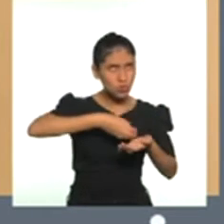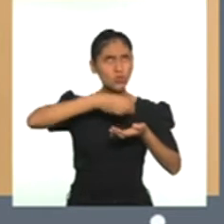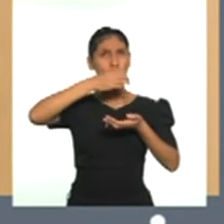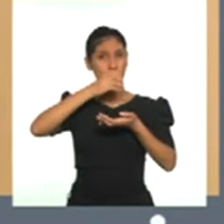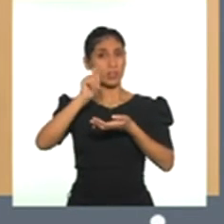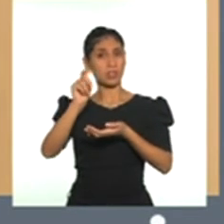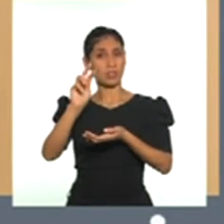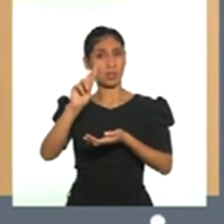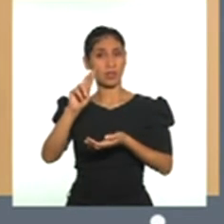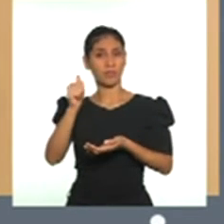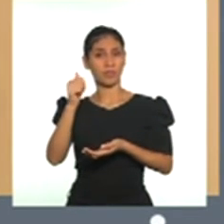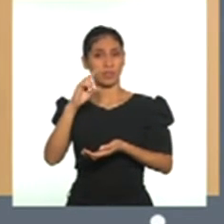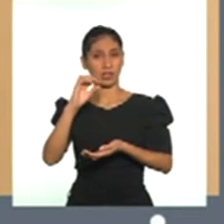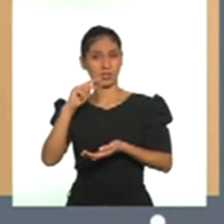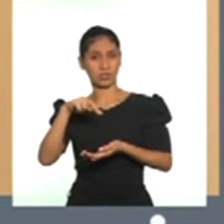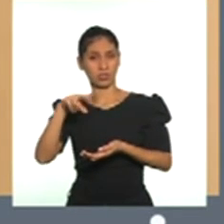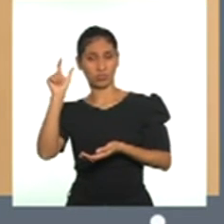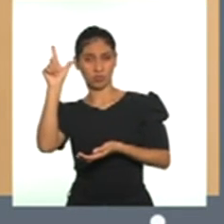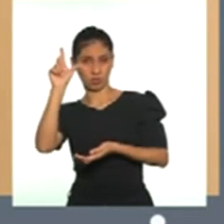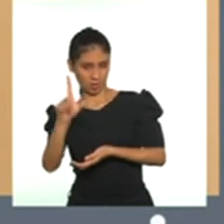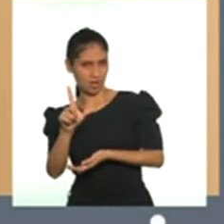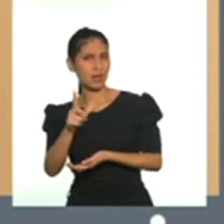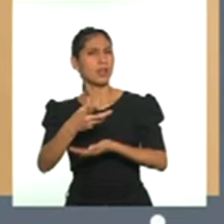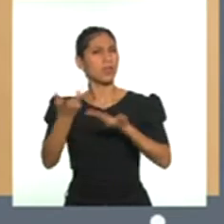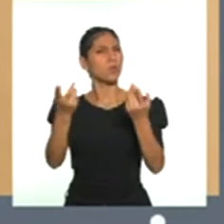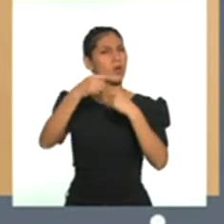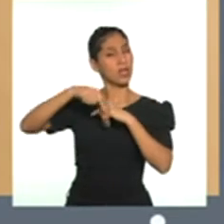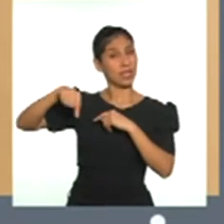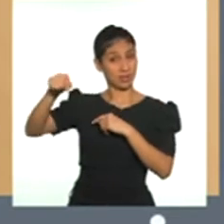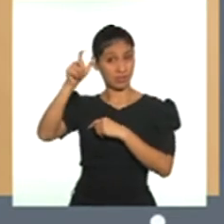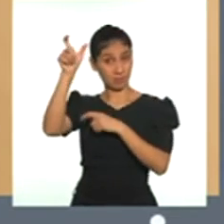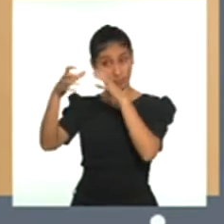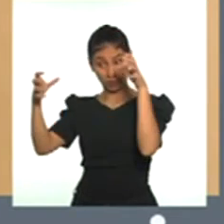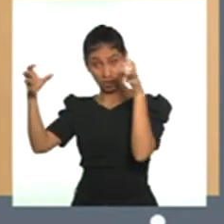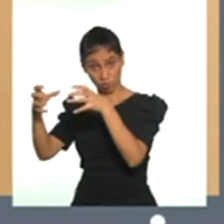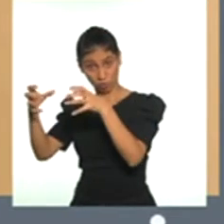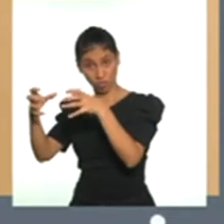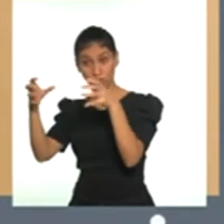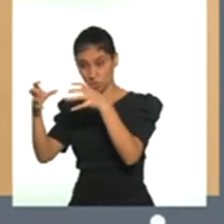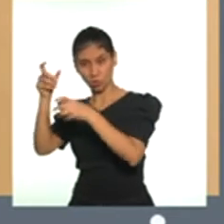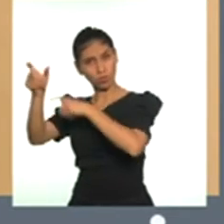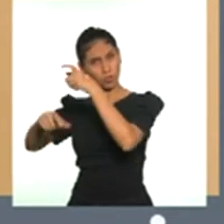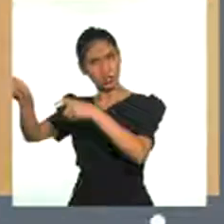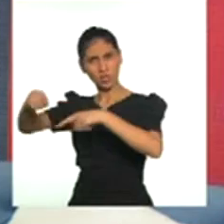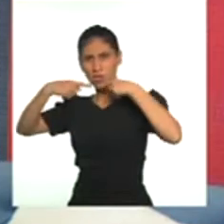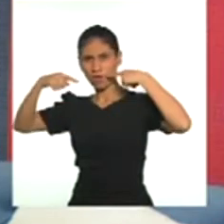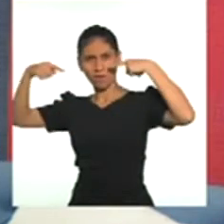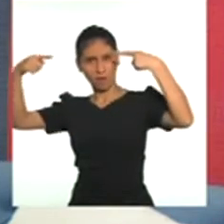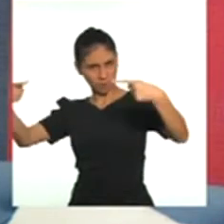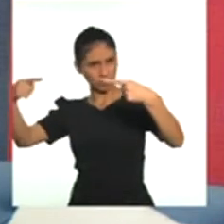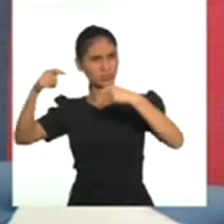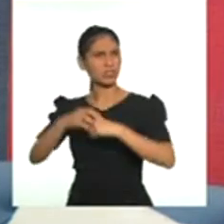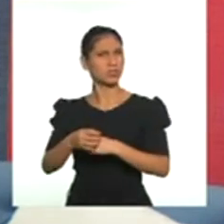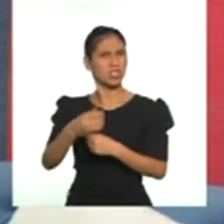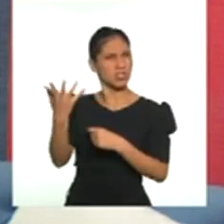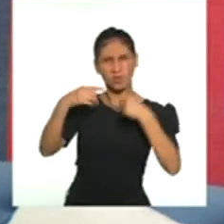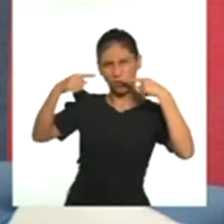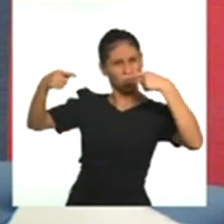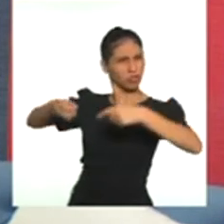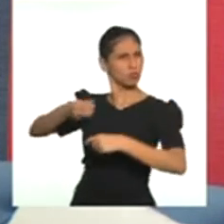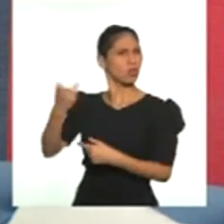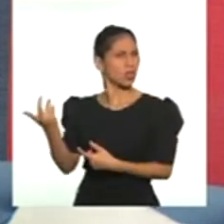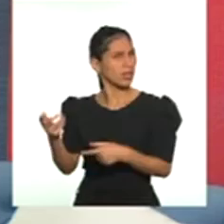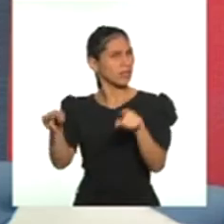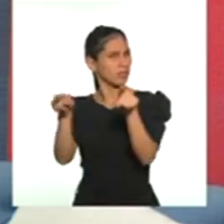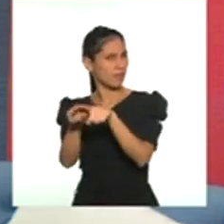muy buenos especialistas de origen andino en la ciudad. Era famosa la comunidad campesina de Quinua. ¿Quinua? ¿Y por qué era